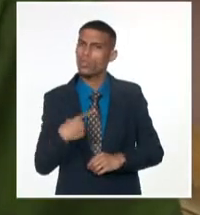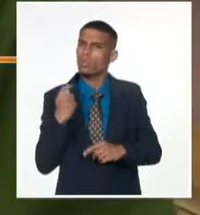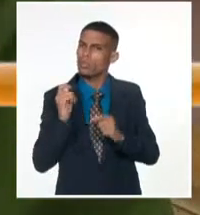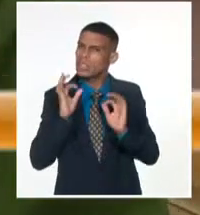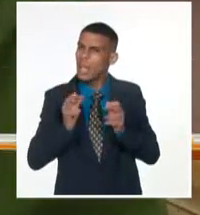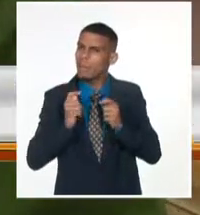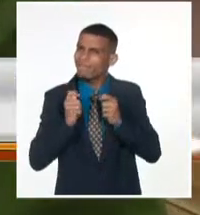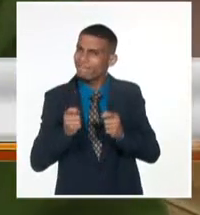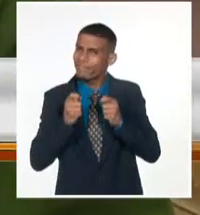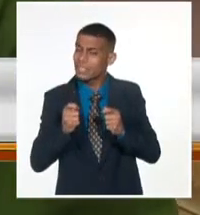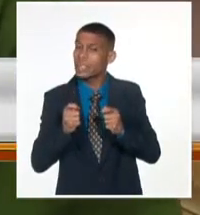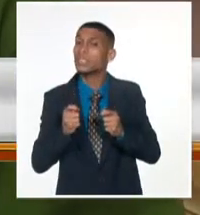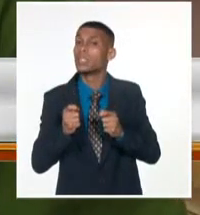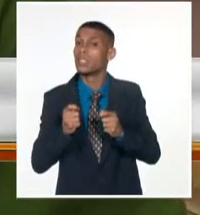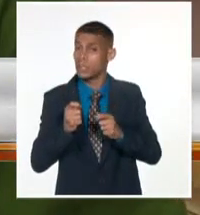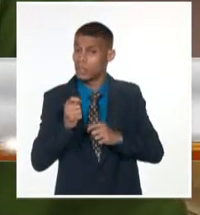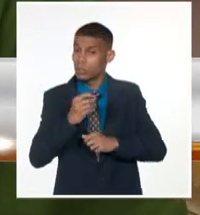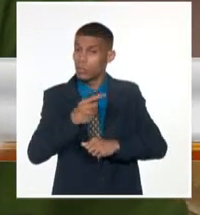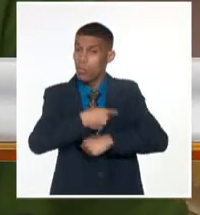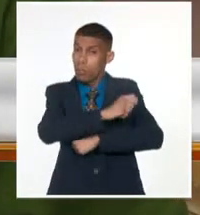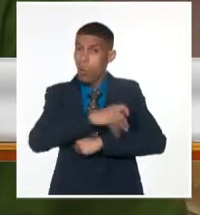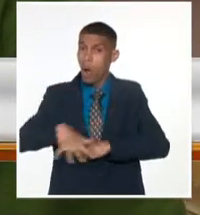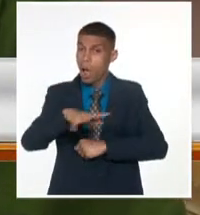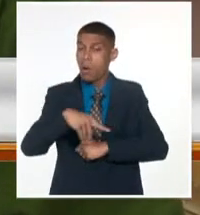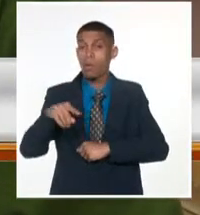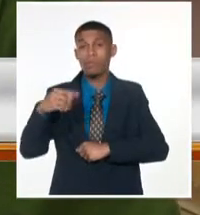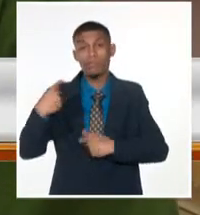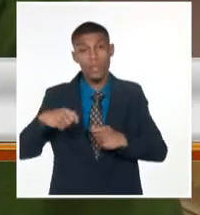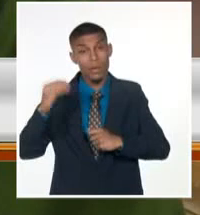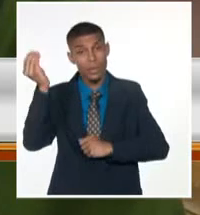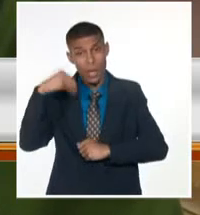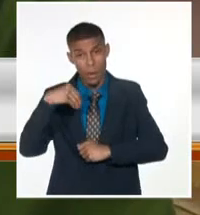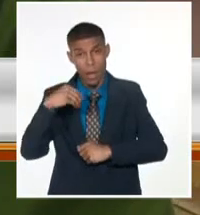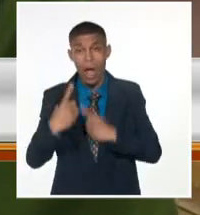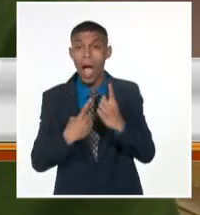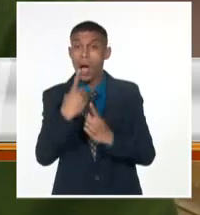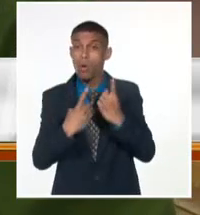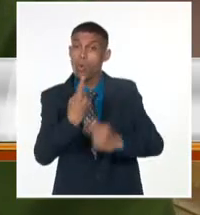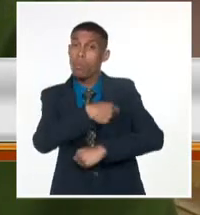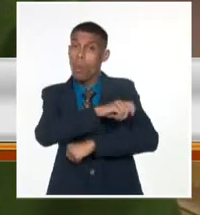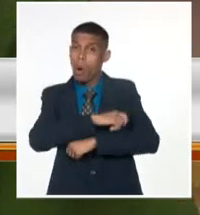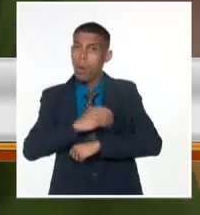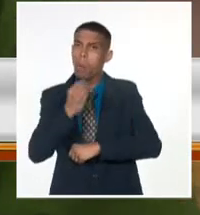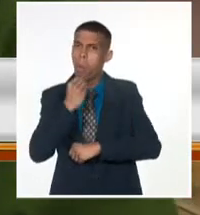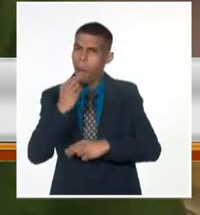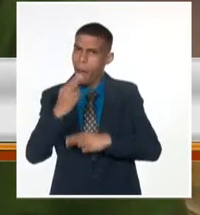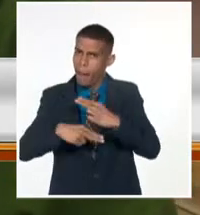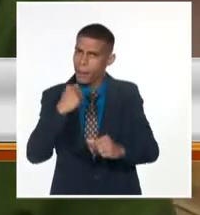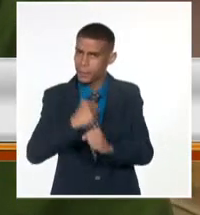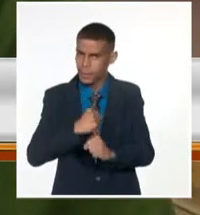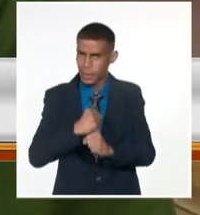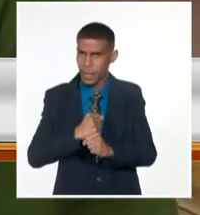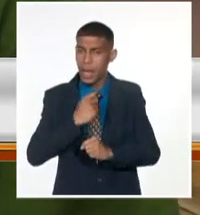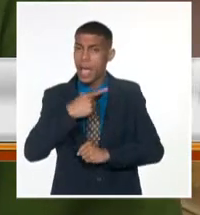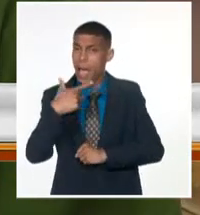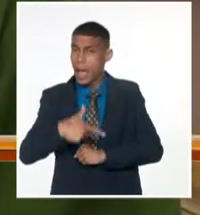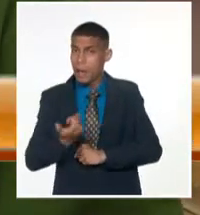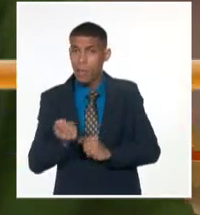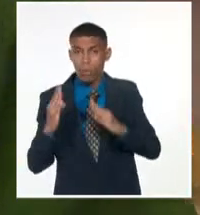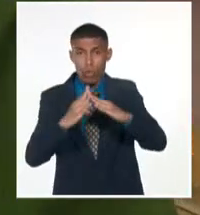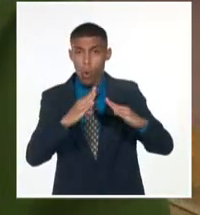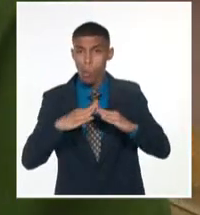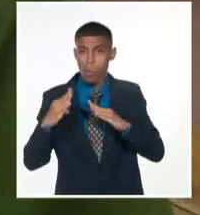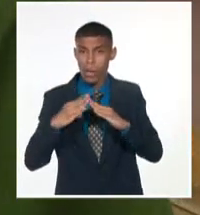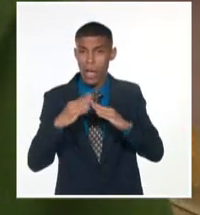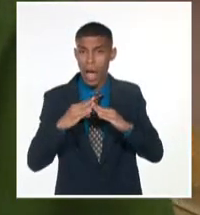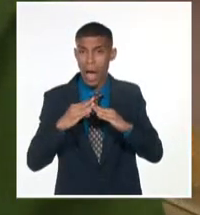llamado a la población. Hay un grupo de cosas que puede hacer la población desde la comunidad, en el barrio, de conjunto, todas las fuerzas, o